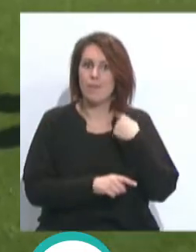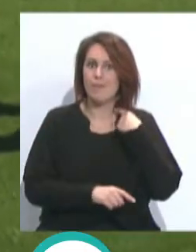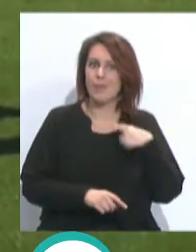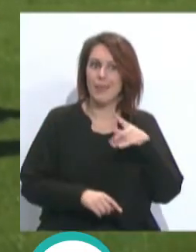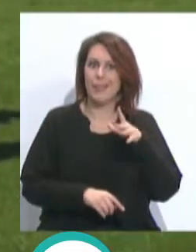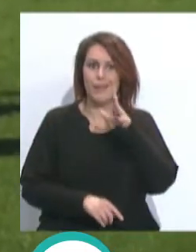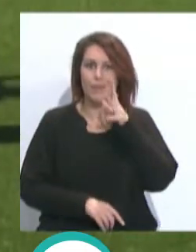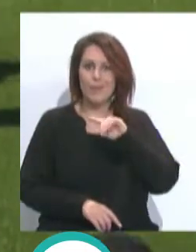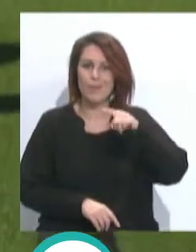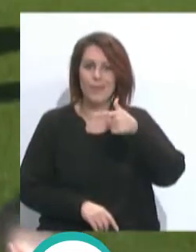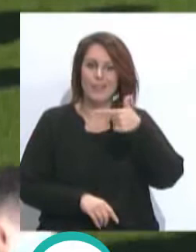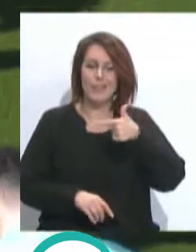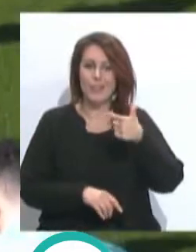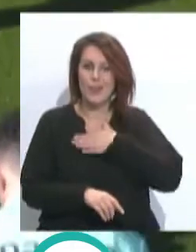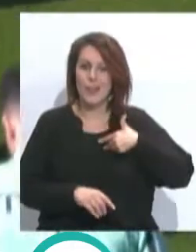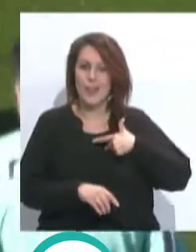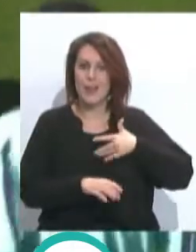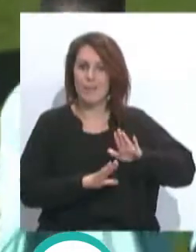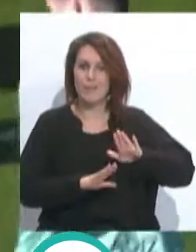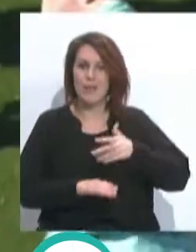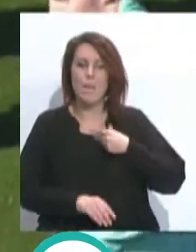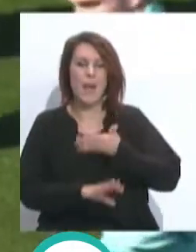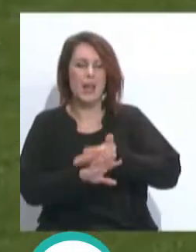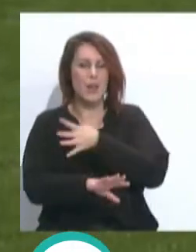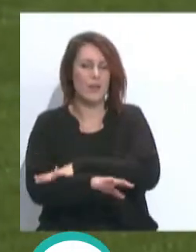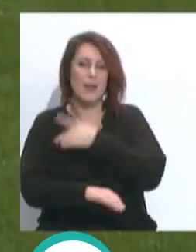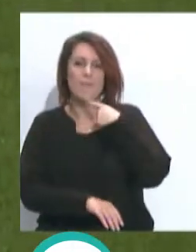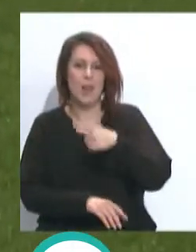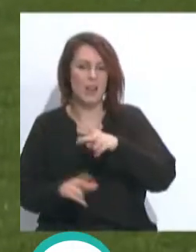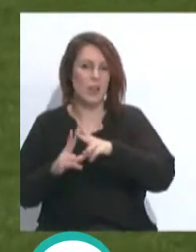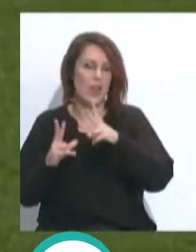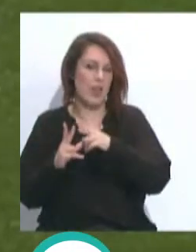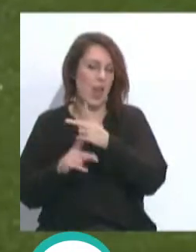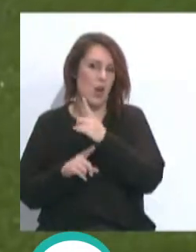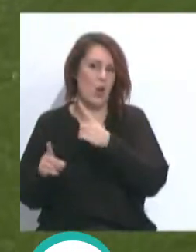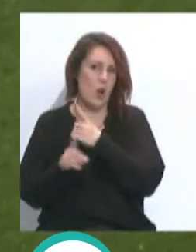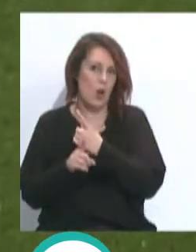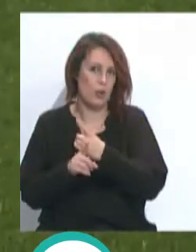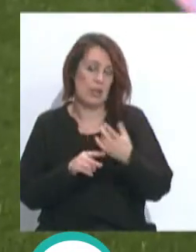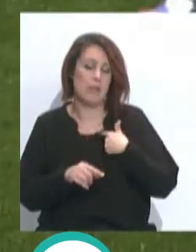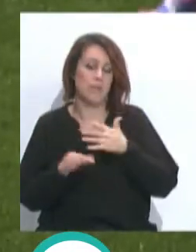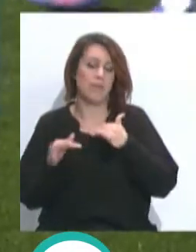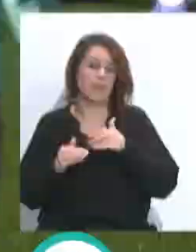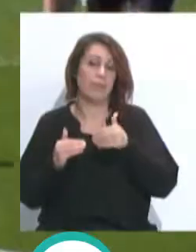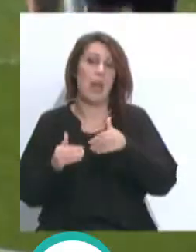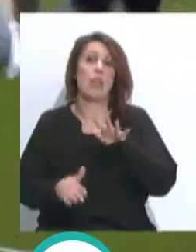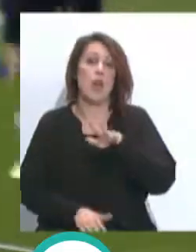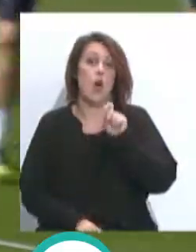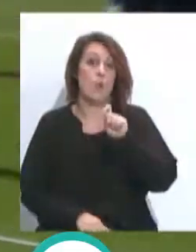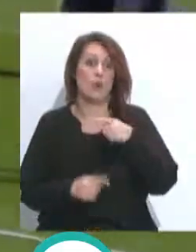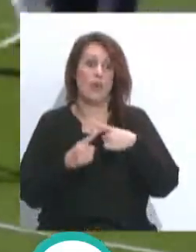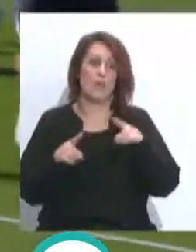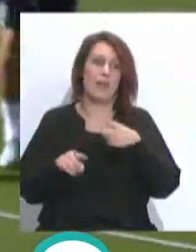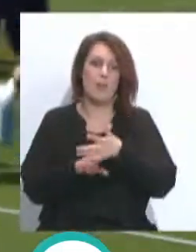la permanencia. El Mallorca cayó en Somos por 0-2 ante la Real Sociedad en un encuentro aplazado. 5 puntos separan al